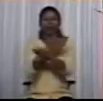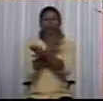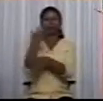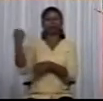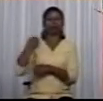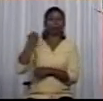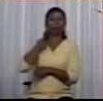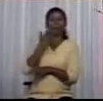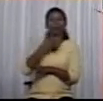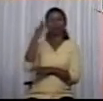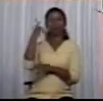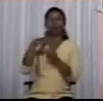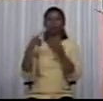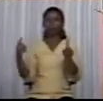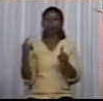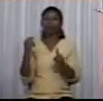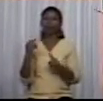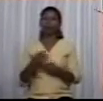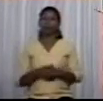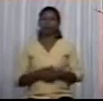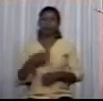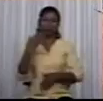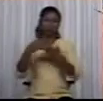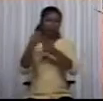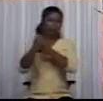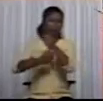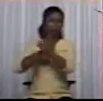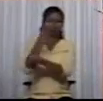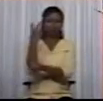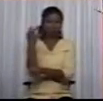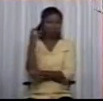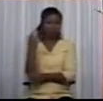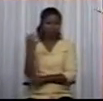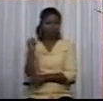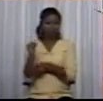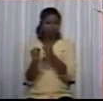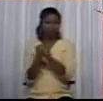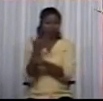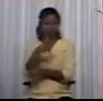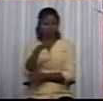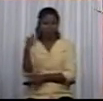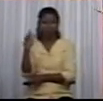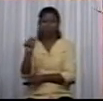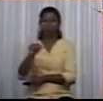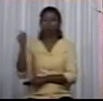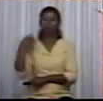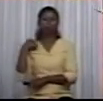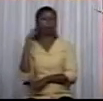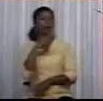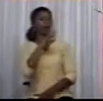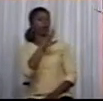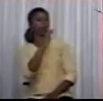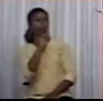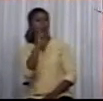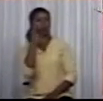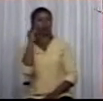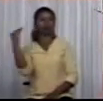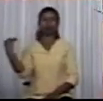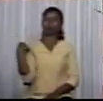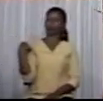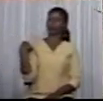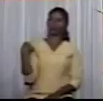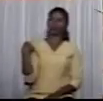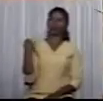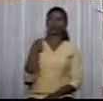daban. Pero cuando ya fui tanto grande, ya de unos 13, 14 años, Roncón. Cuando decían Guillermo, no,